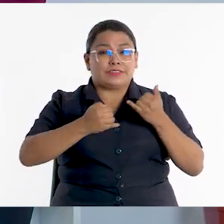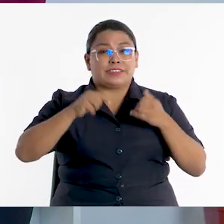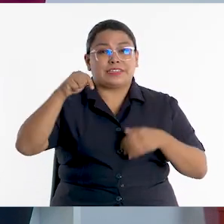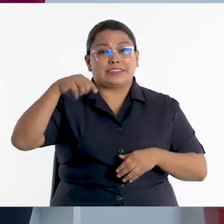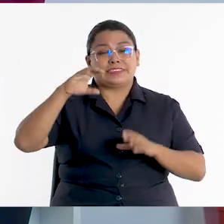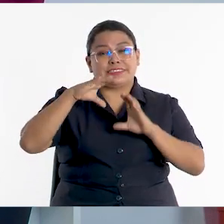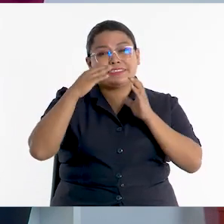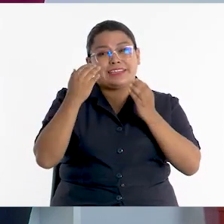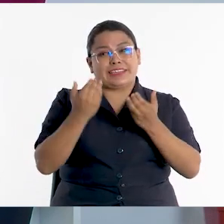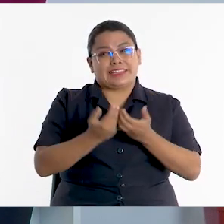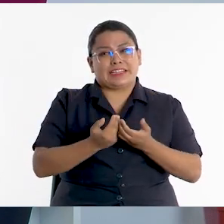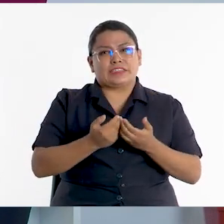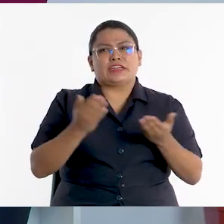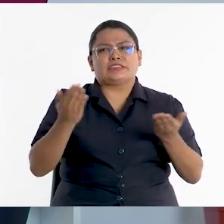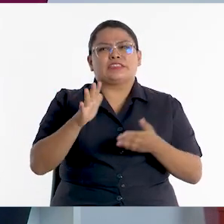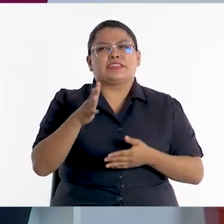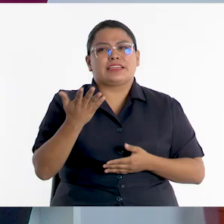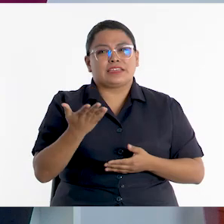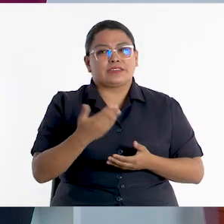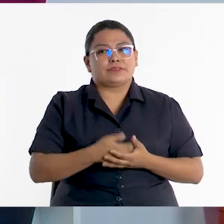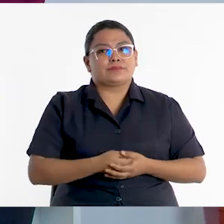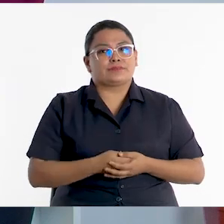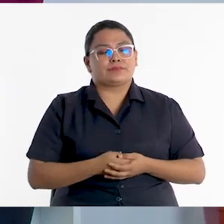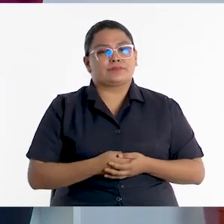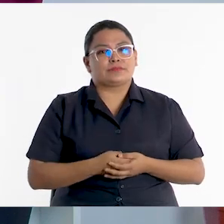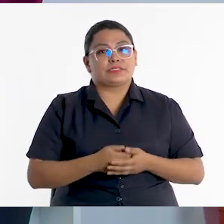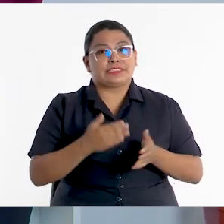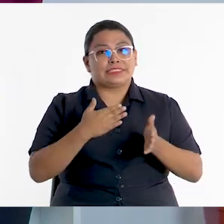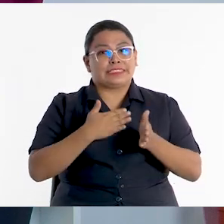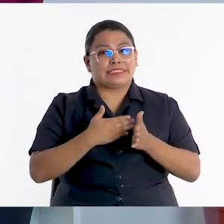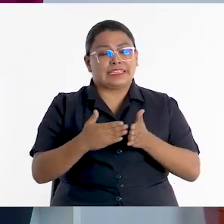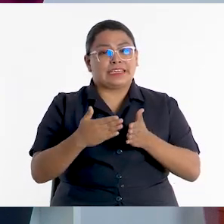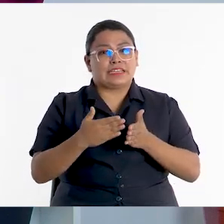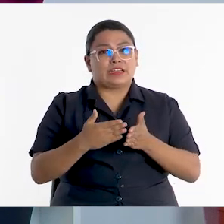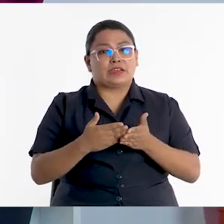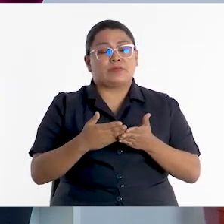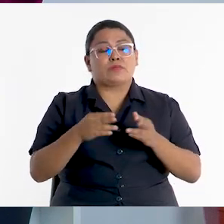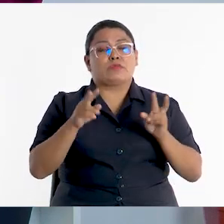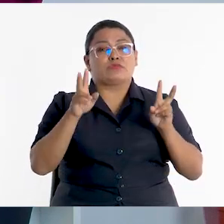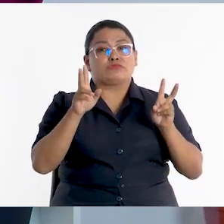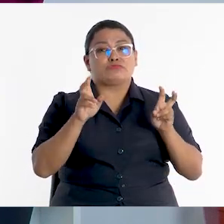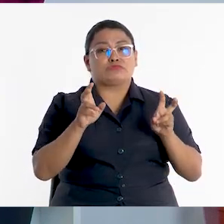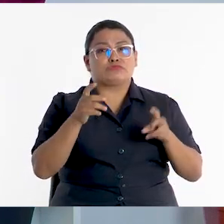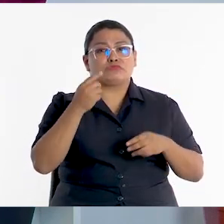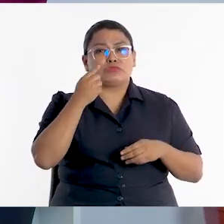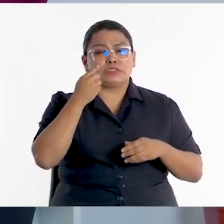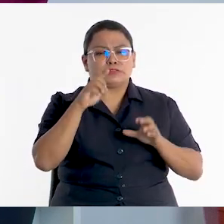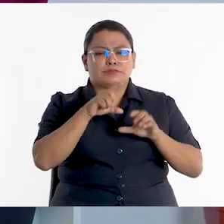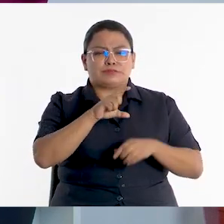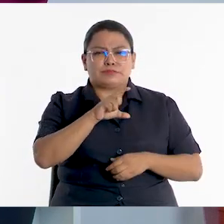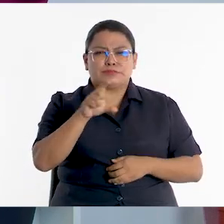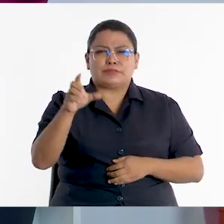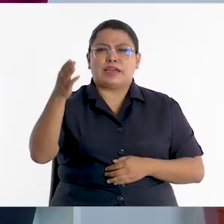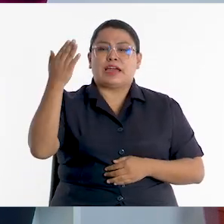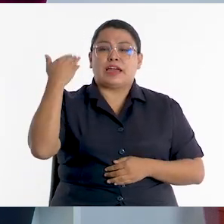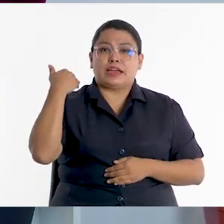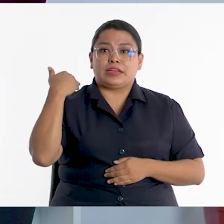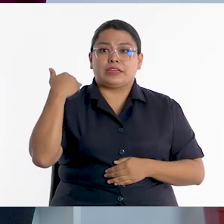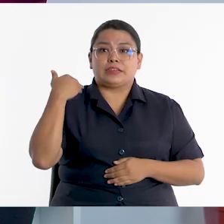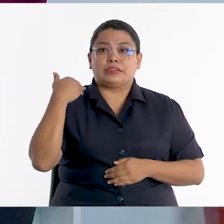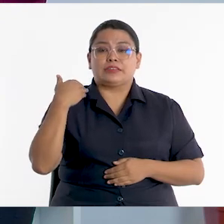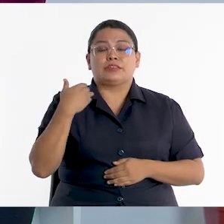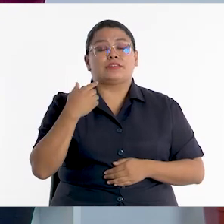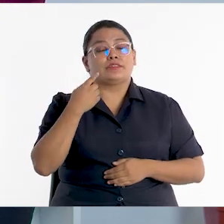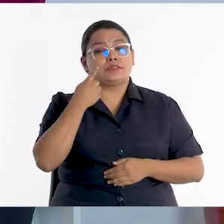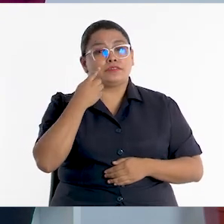webinar. Doris, ¿qué haremos en esta ocasión? Iniciaremos abordando contenido visto en las semanas anteriores,